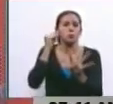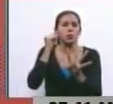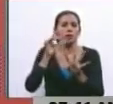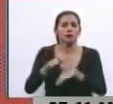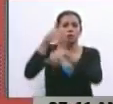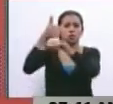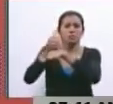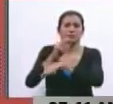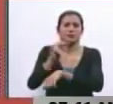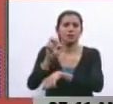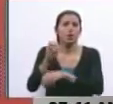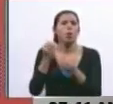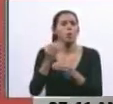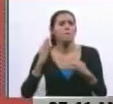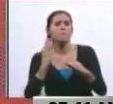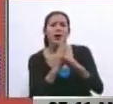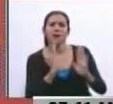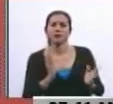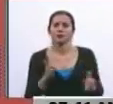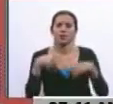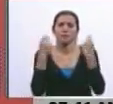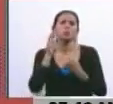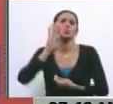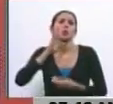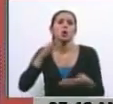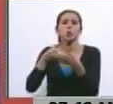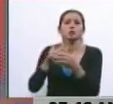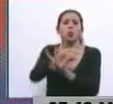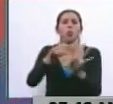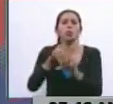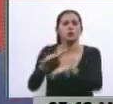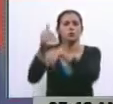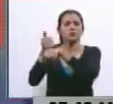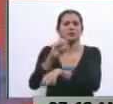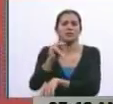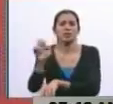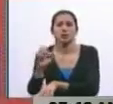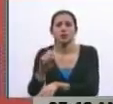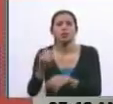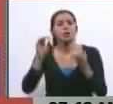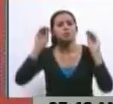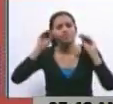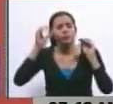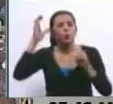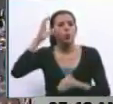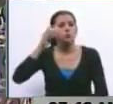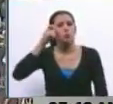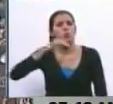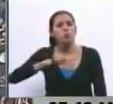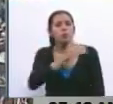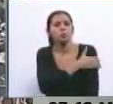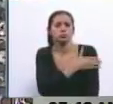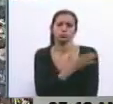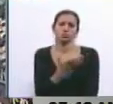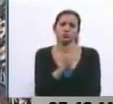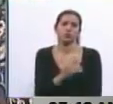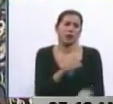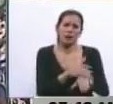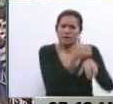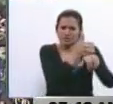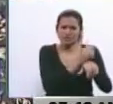puede parar esta campaña? ¿Cómo se puede quizás crear conciencia, quizás no en los líderes, pero sí en el pueblo opositor? Nosotros venimos